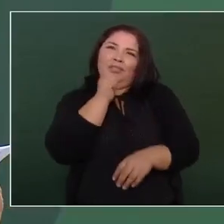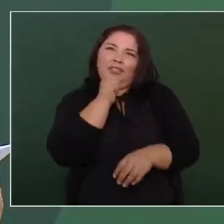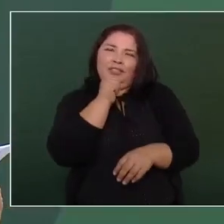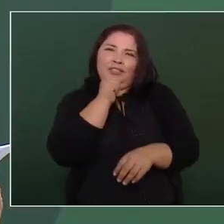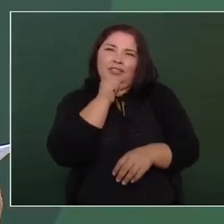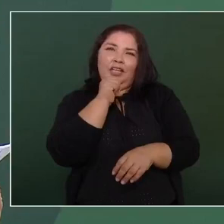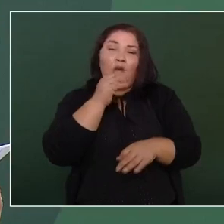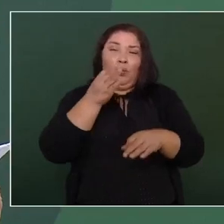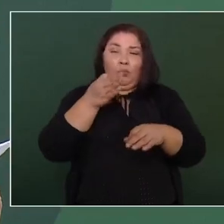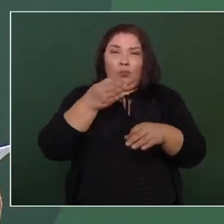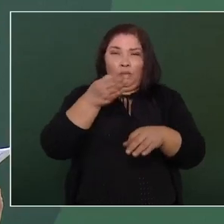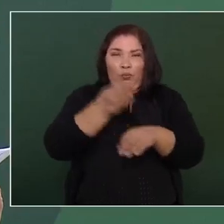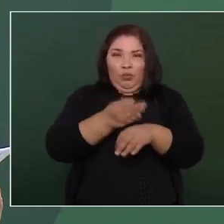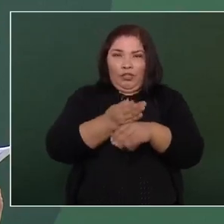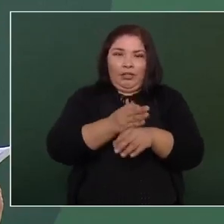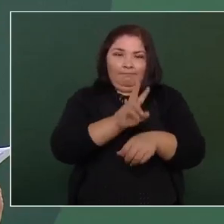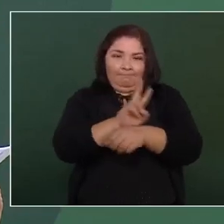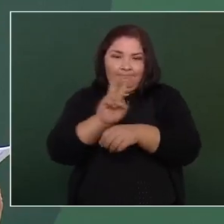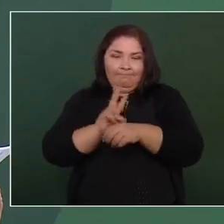Entonces, ya